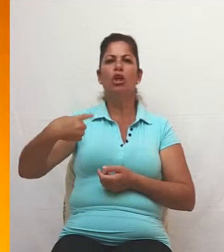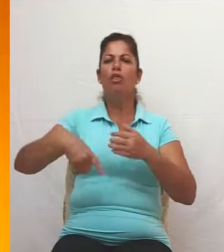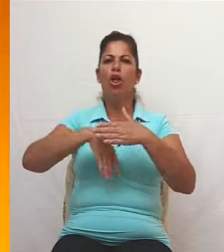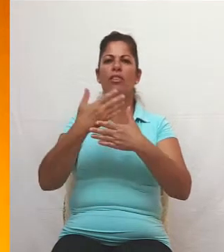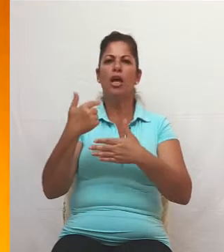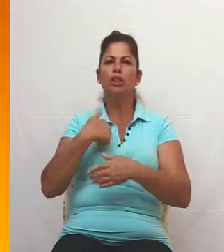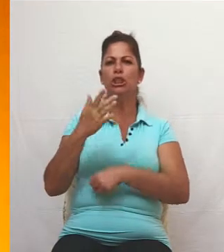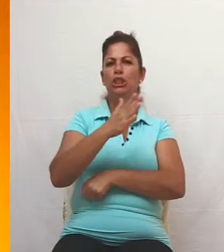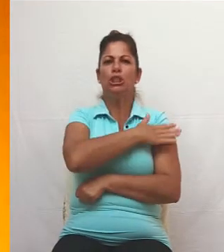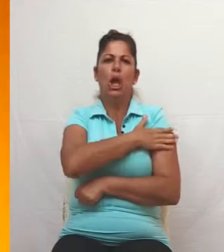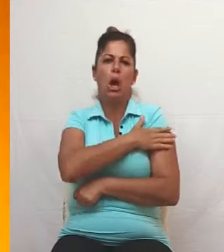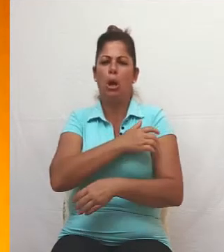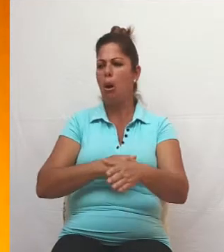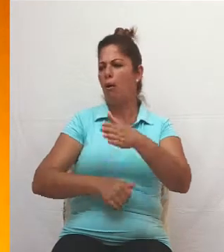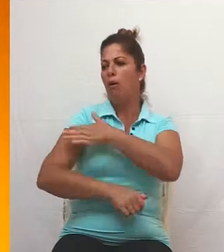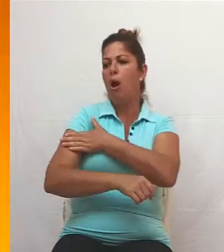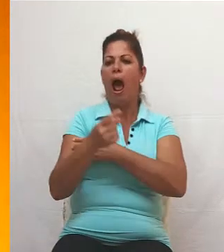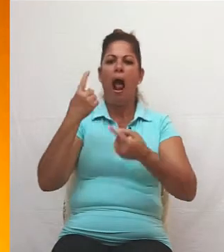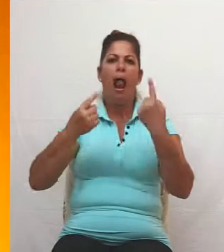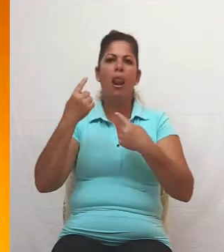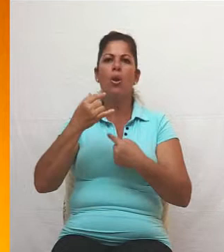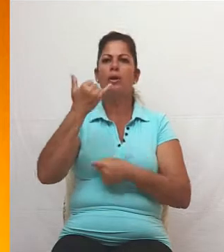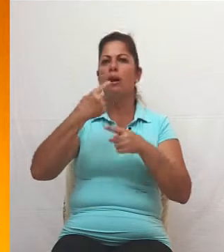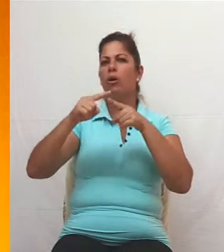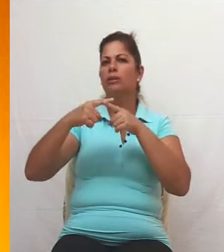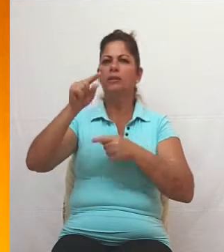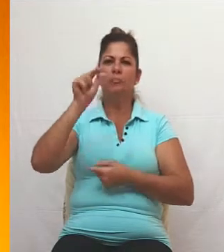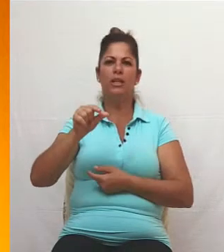o frecuentemente chocó con cosas o personas